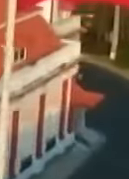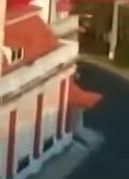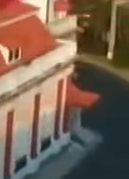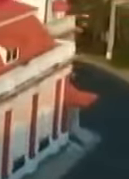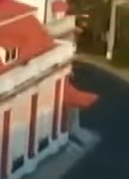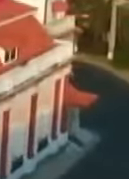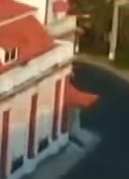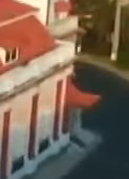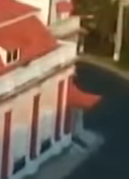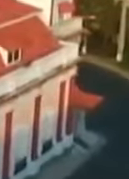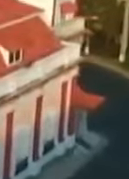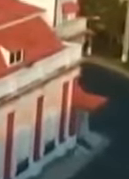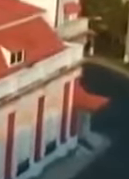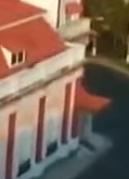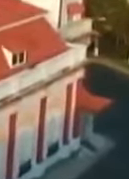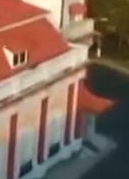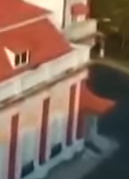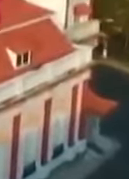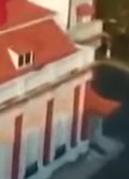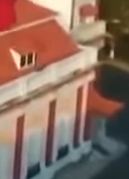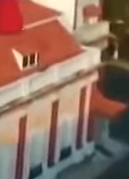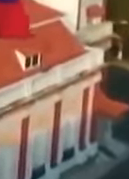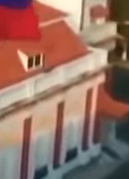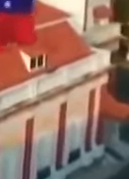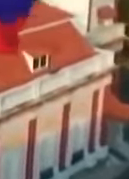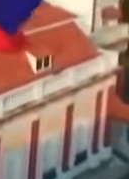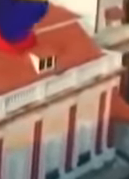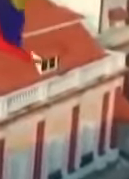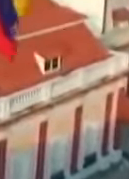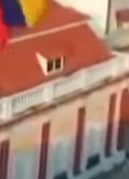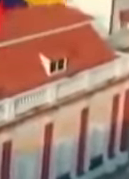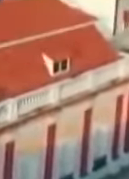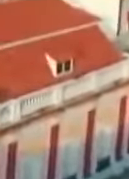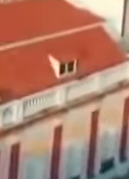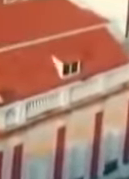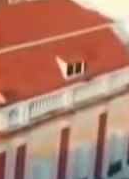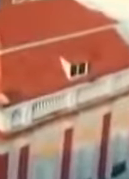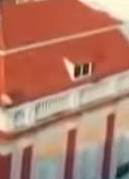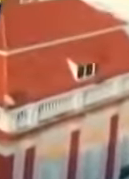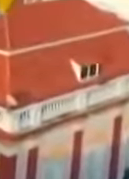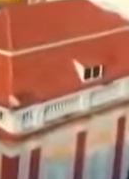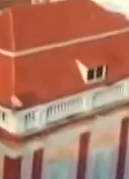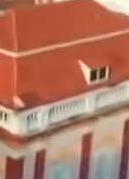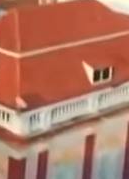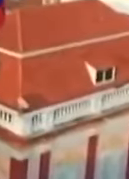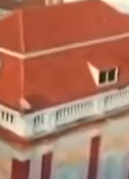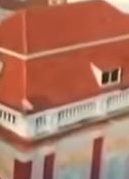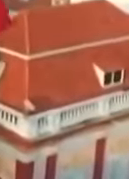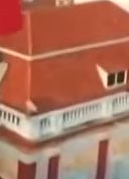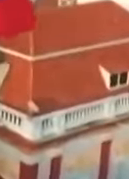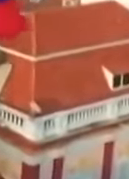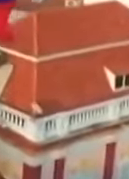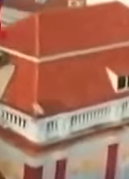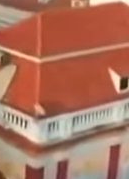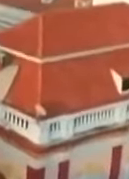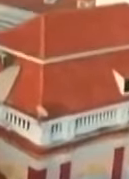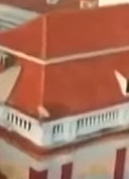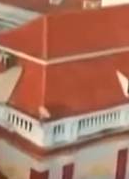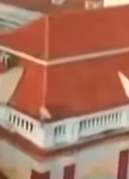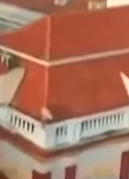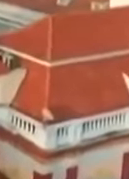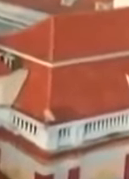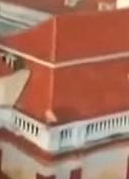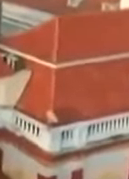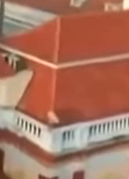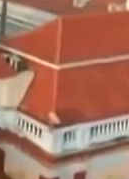amigos, presidida por el jefe de Estado venezolano Nicolás Maduro, objeto de ratificar los derechos históricos de nuestro país